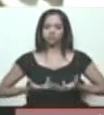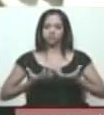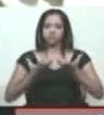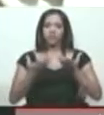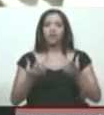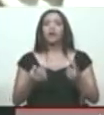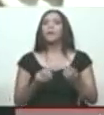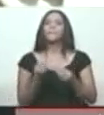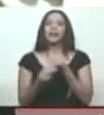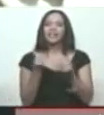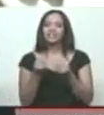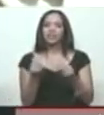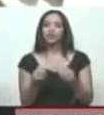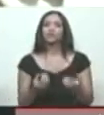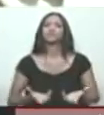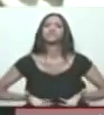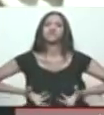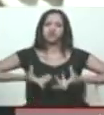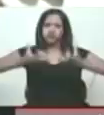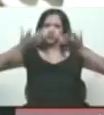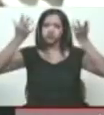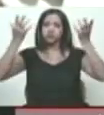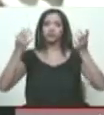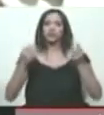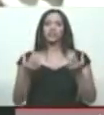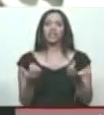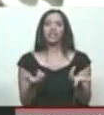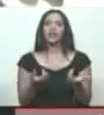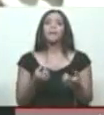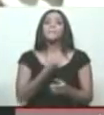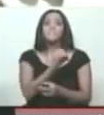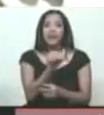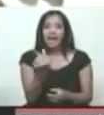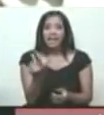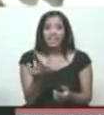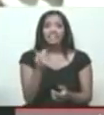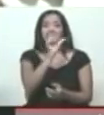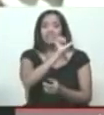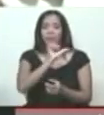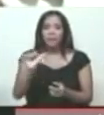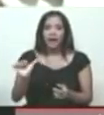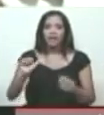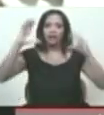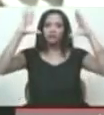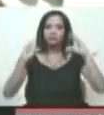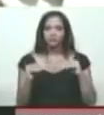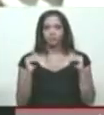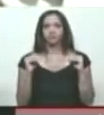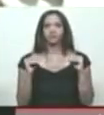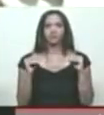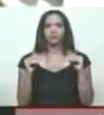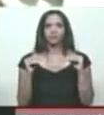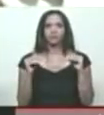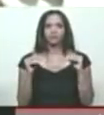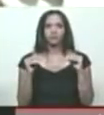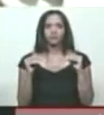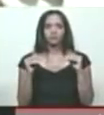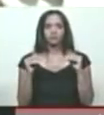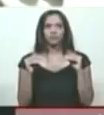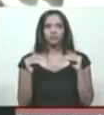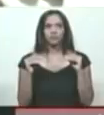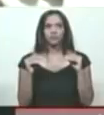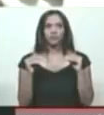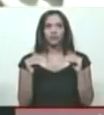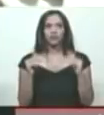un superincendio que nos dejara varias semanas sin luz. Ahora, la